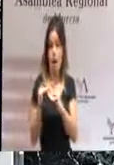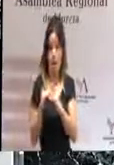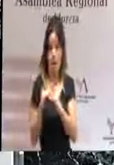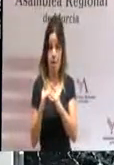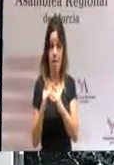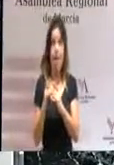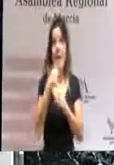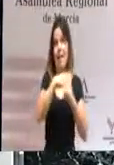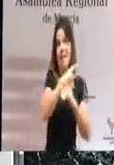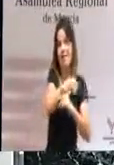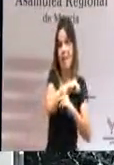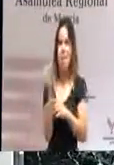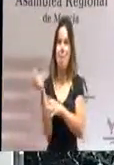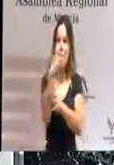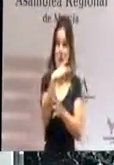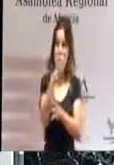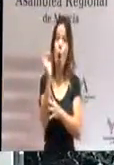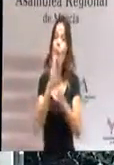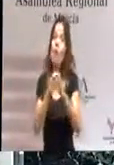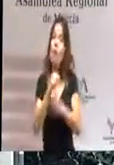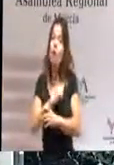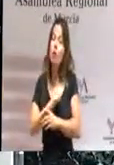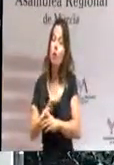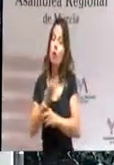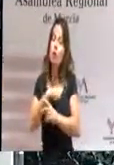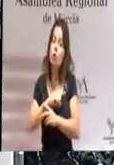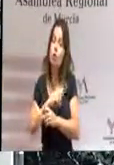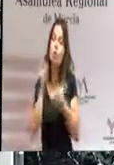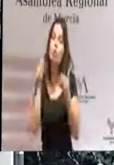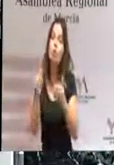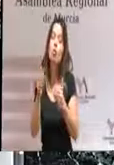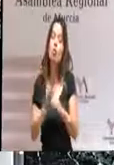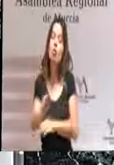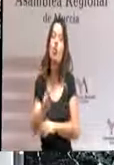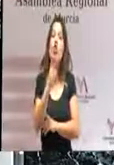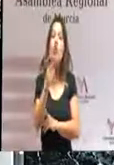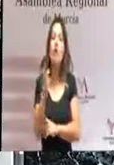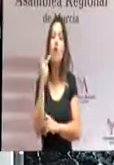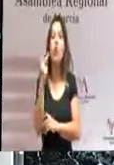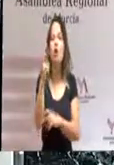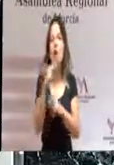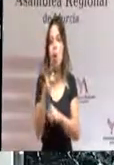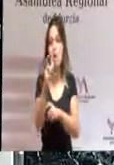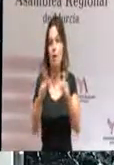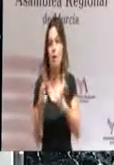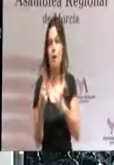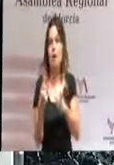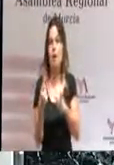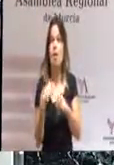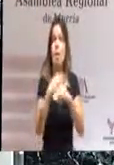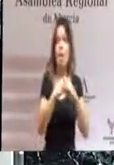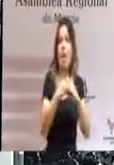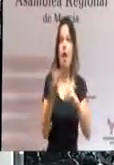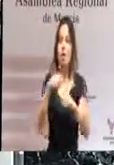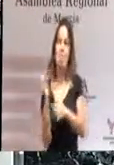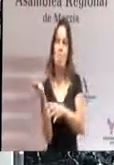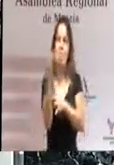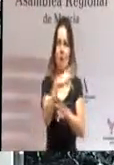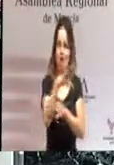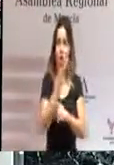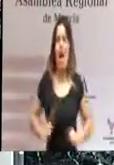nacional, o que somos una comunidad autónoma que destina 202 euros por habitante más que la media nacional en